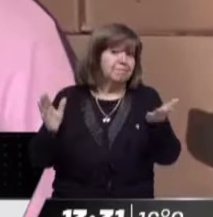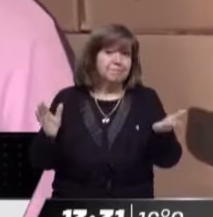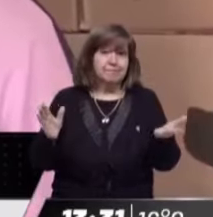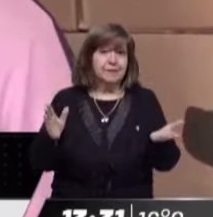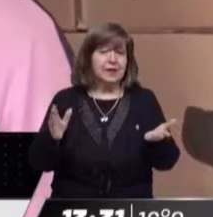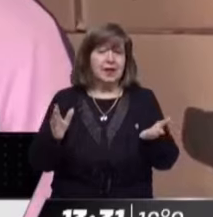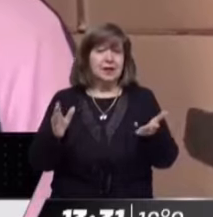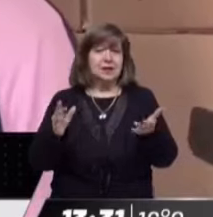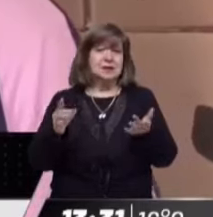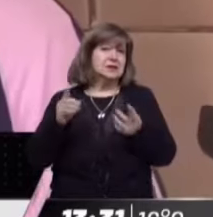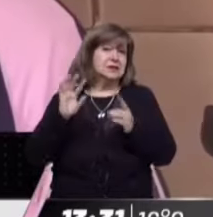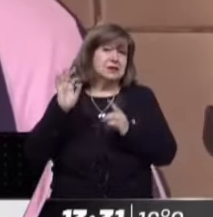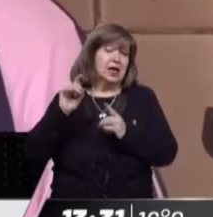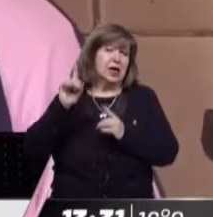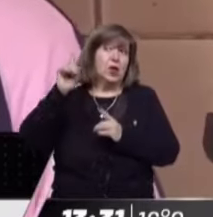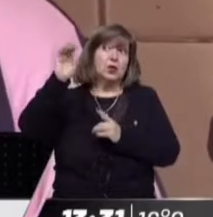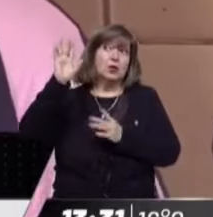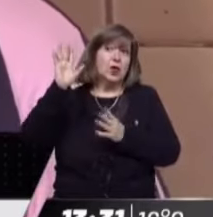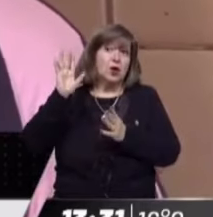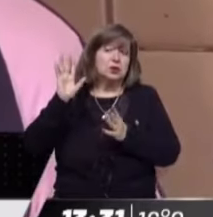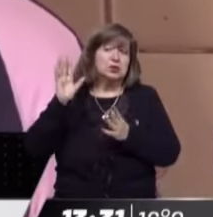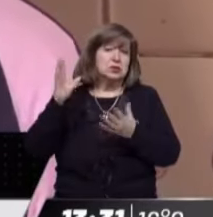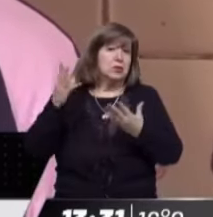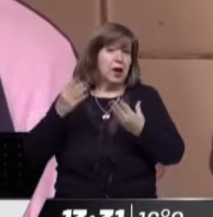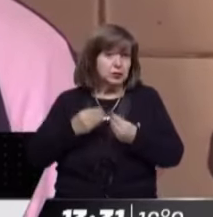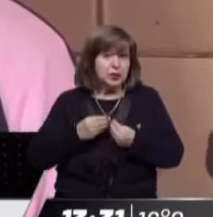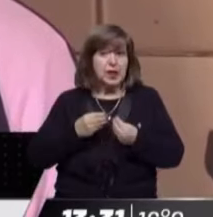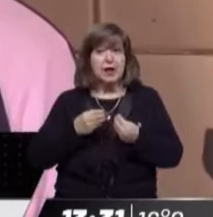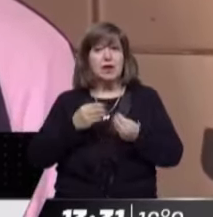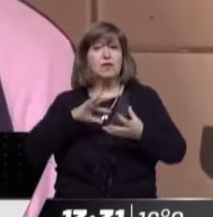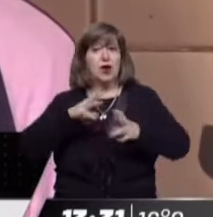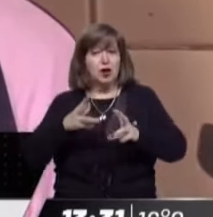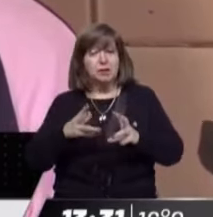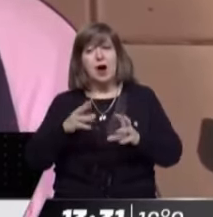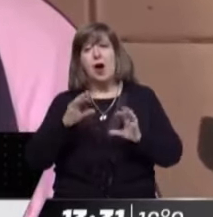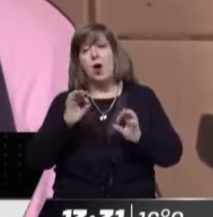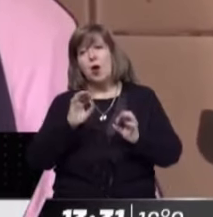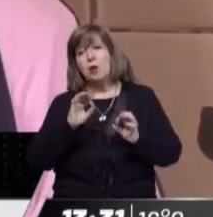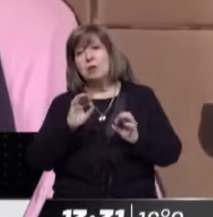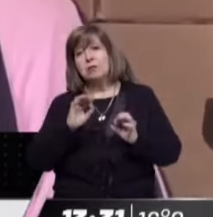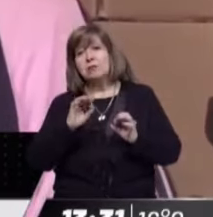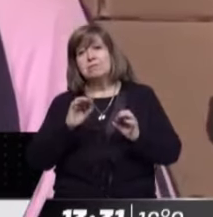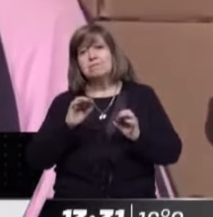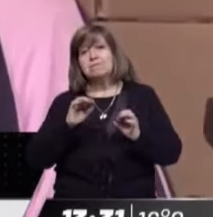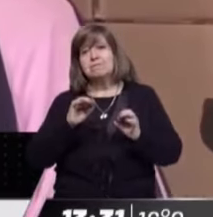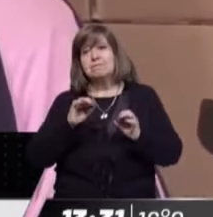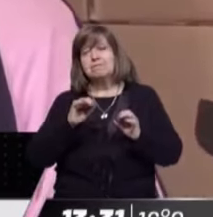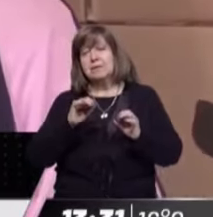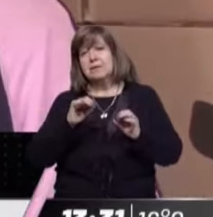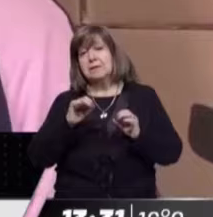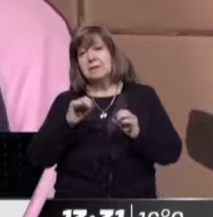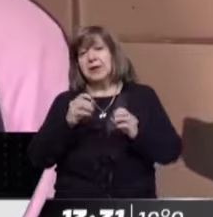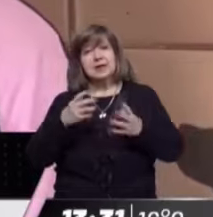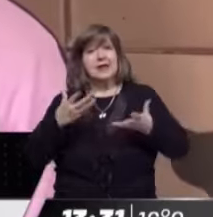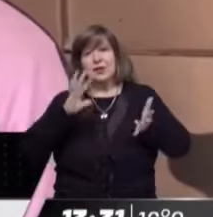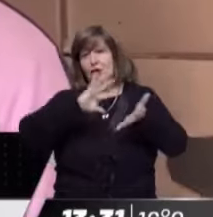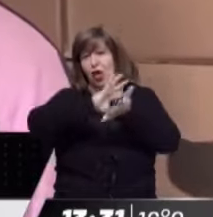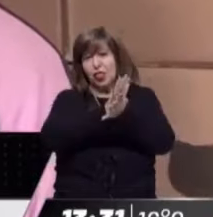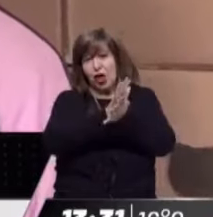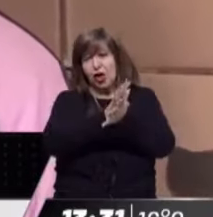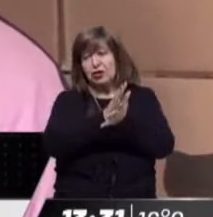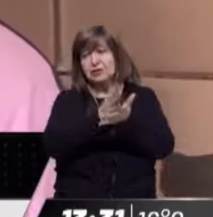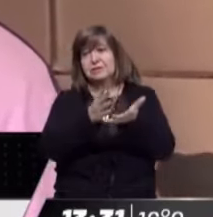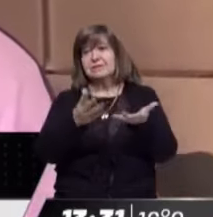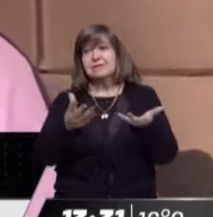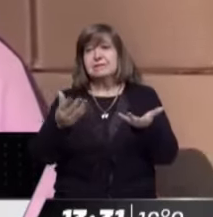y estoy segura que tal vez no pase eh veremos qué se hace en ese en ese en ese caso difícil